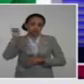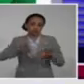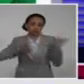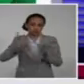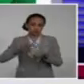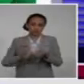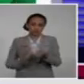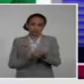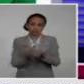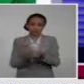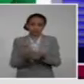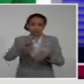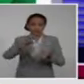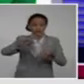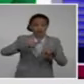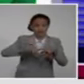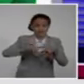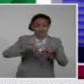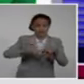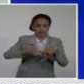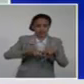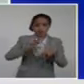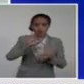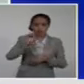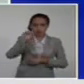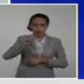De La Habana son 8 casos importados.